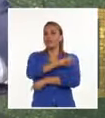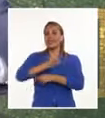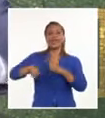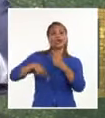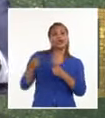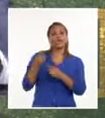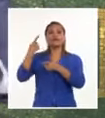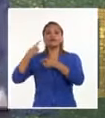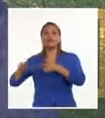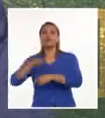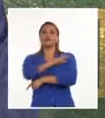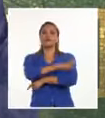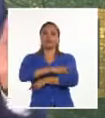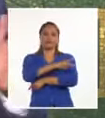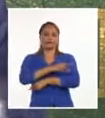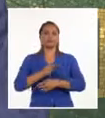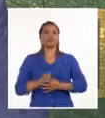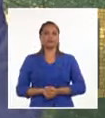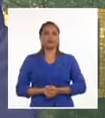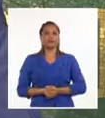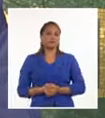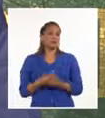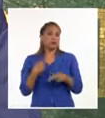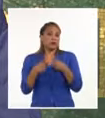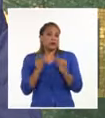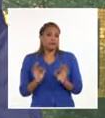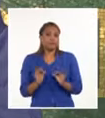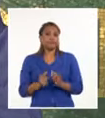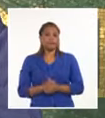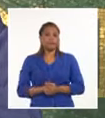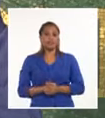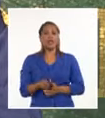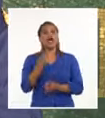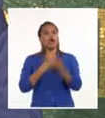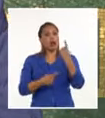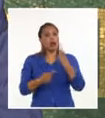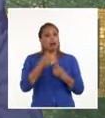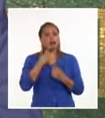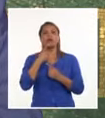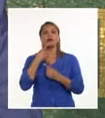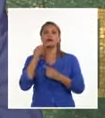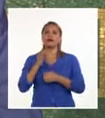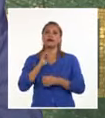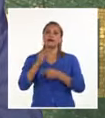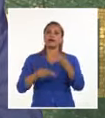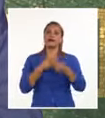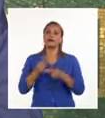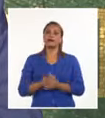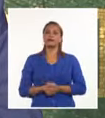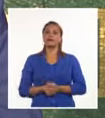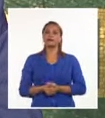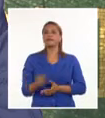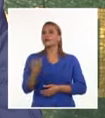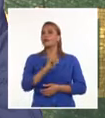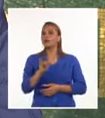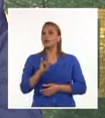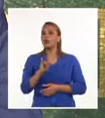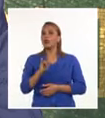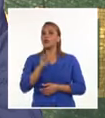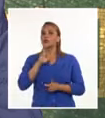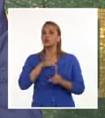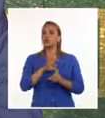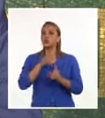Estado. ¿Sí? Eso es lo que algunas ONGs hacen. Pero lo mismo también del asedio y el acoso a través